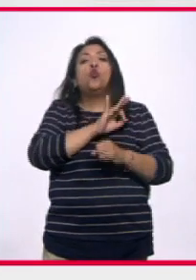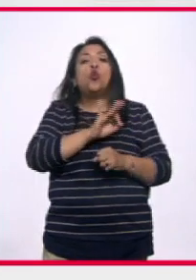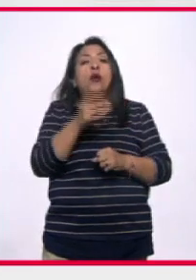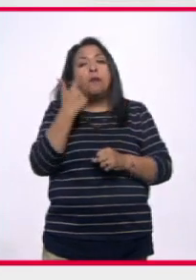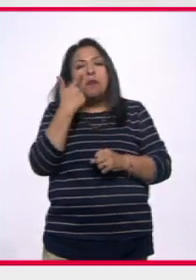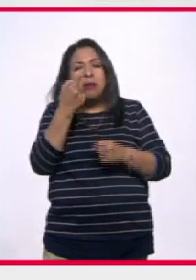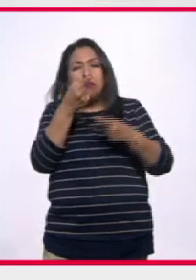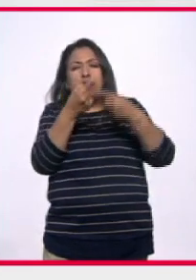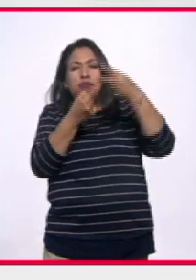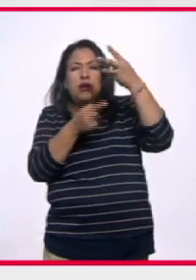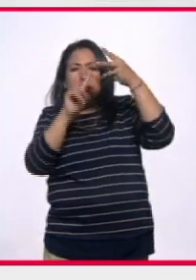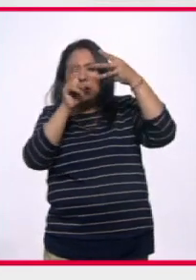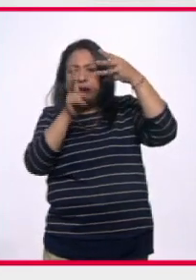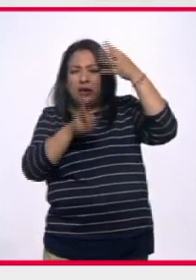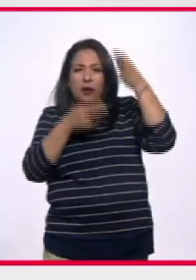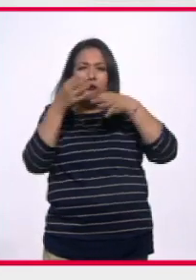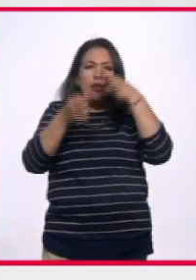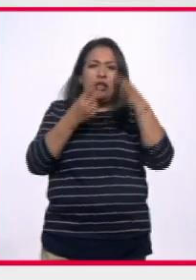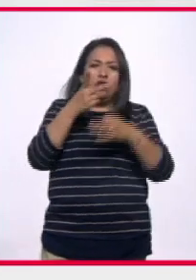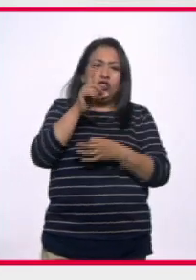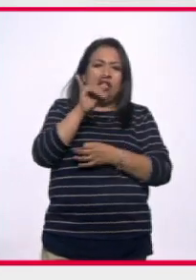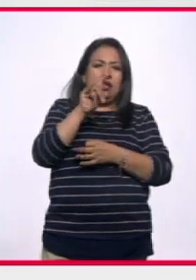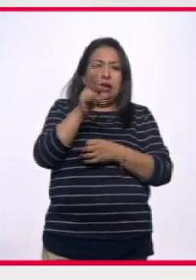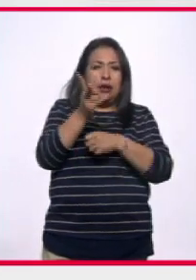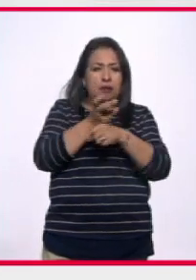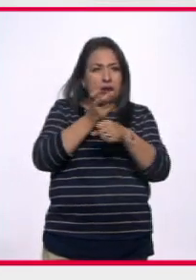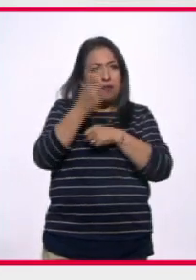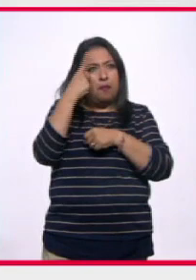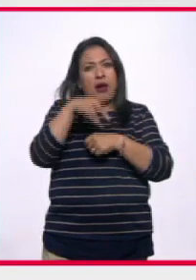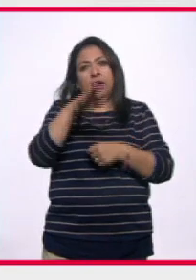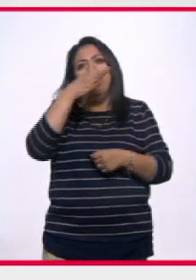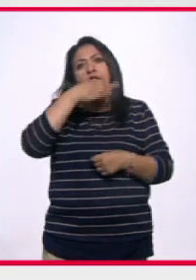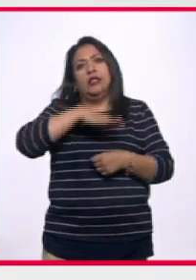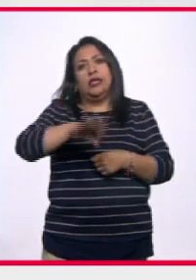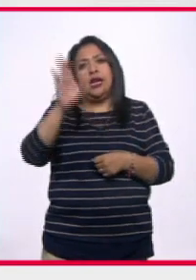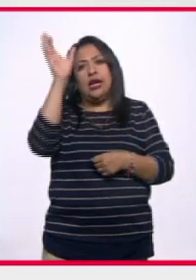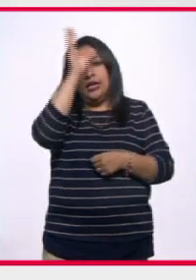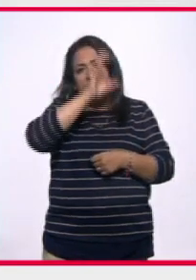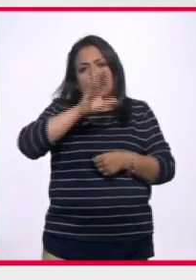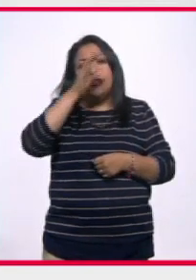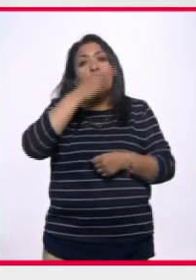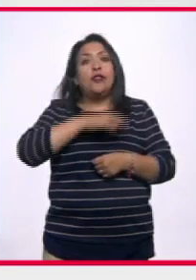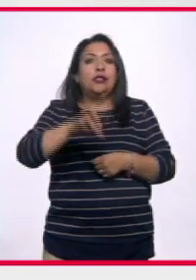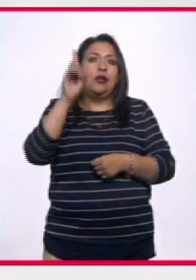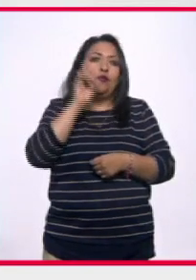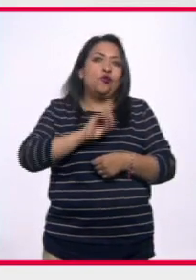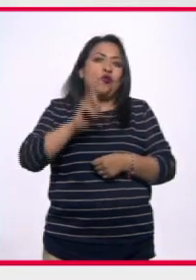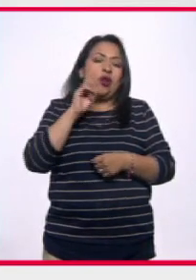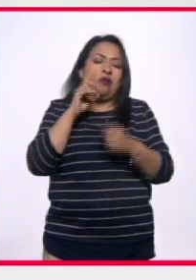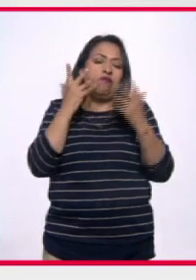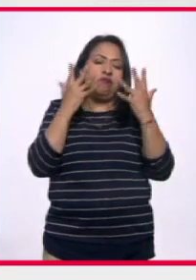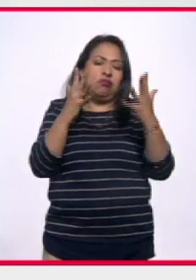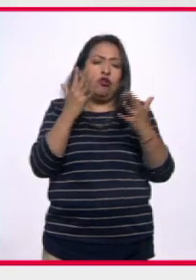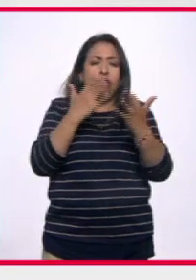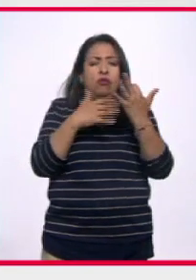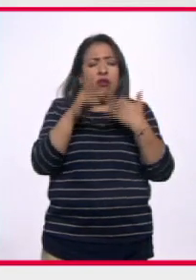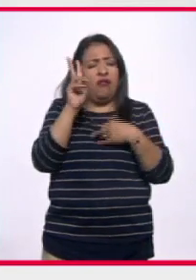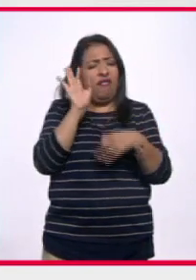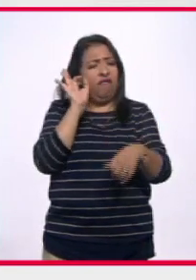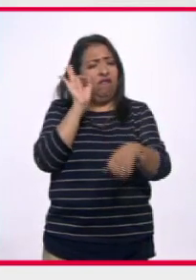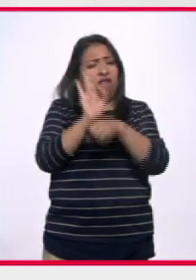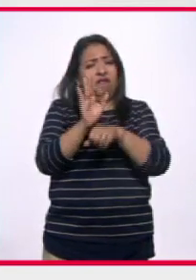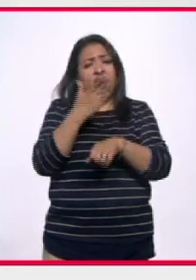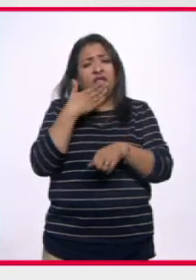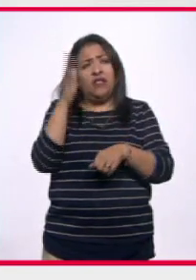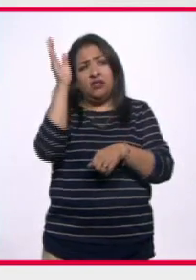encontrar todo este contenido de noticias 22 digital invitación está para celebrar la ciencia celebrada las mujeres que tanto me han hecho por